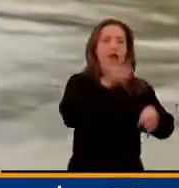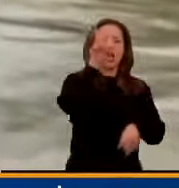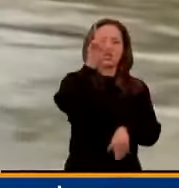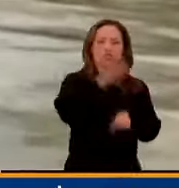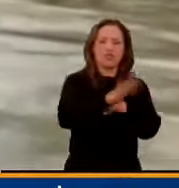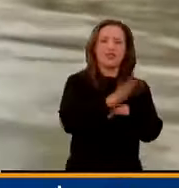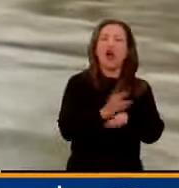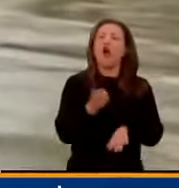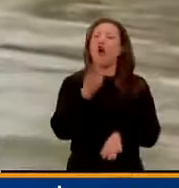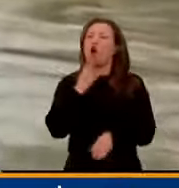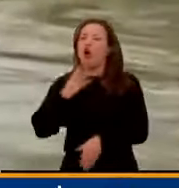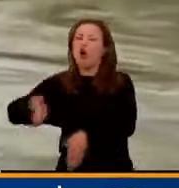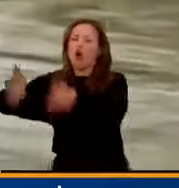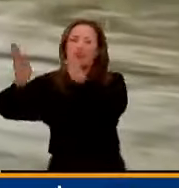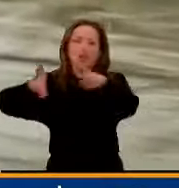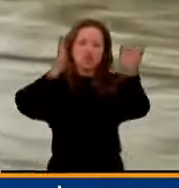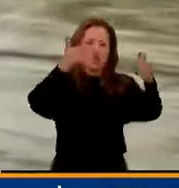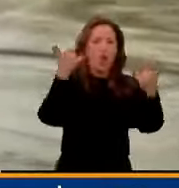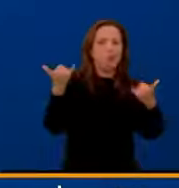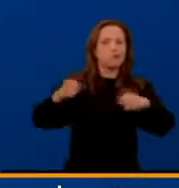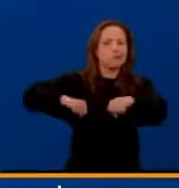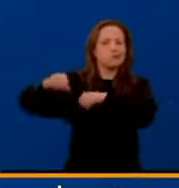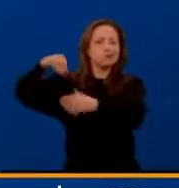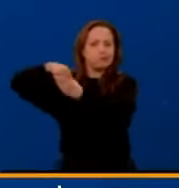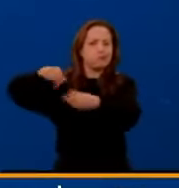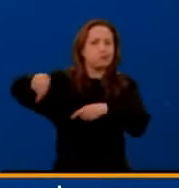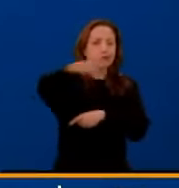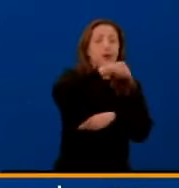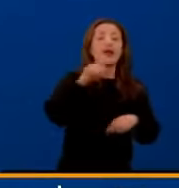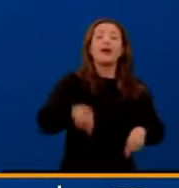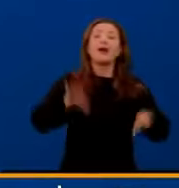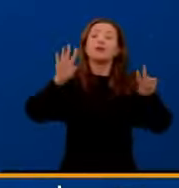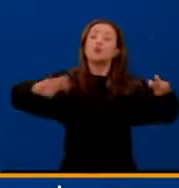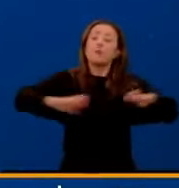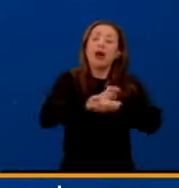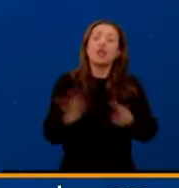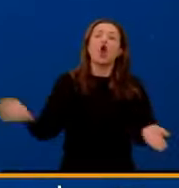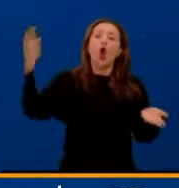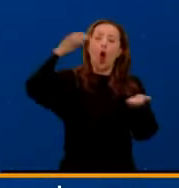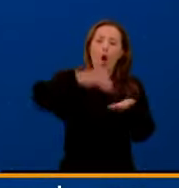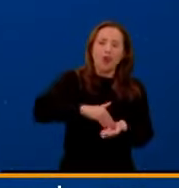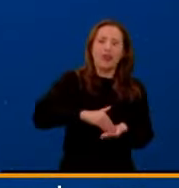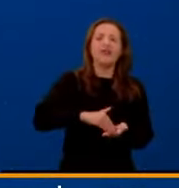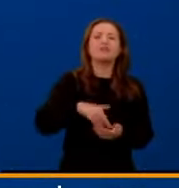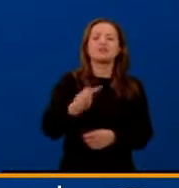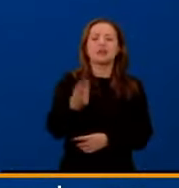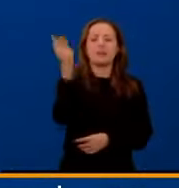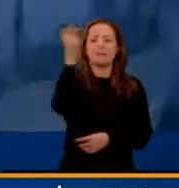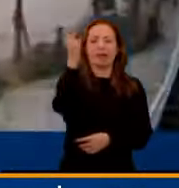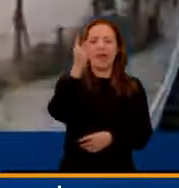cadenas permanecen operativos y se espera que los parques temáticos reanuden operaciones este viernes.